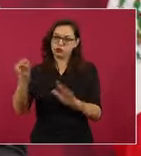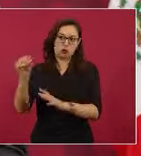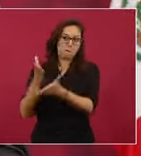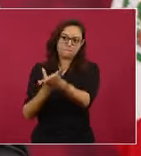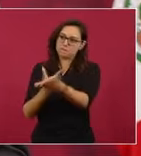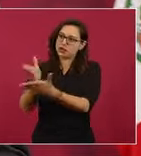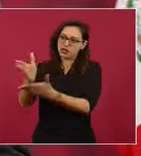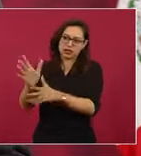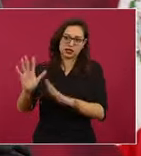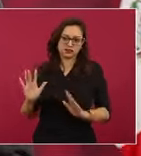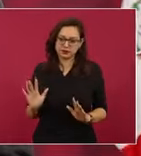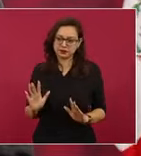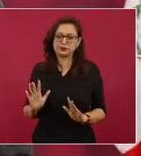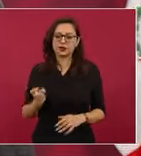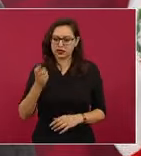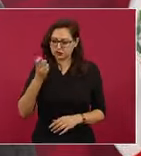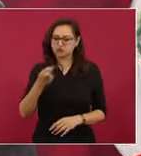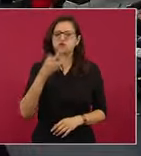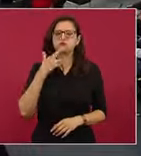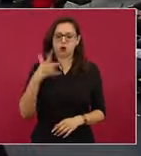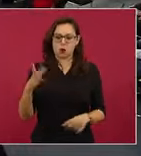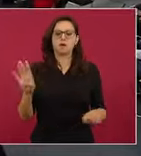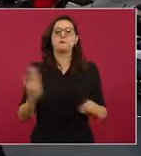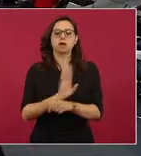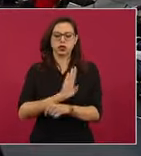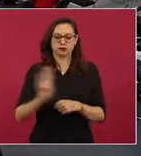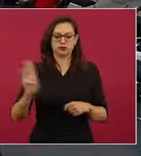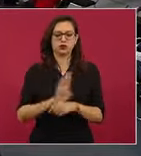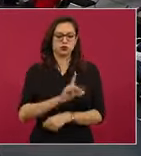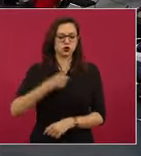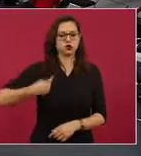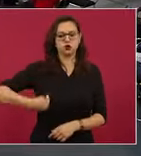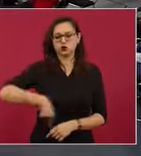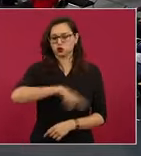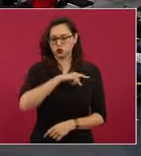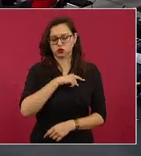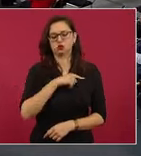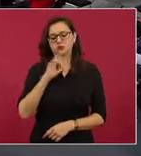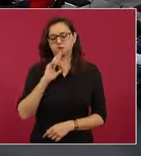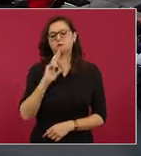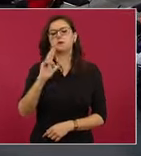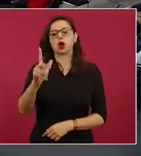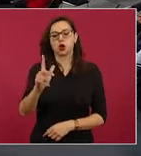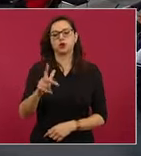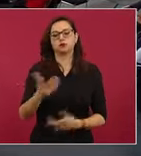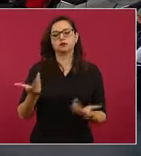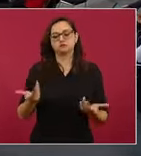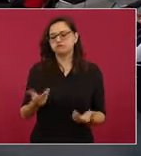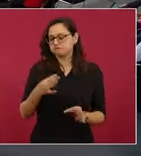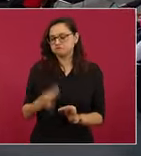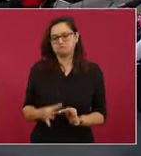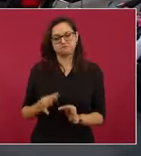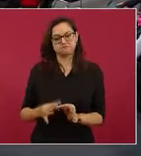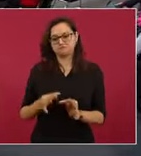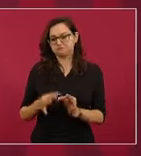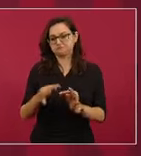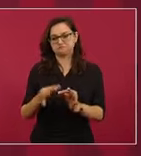más, es parte de lo que establece la Constitución y es lo que vamos a